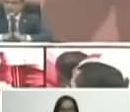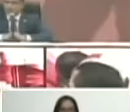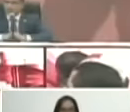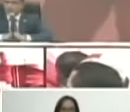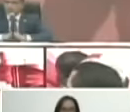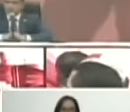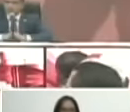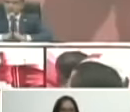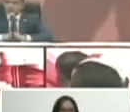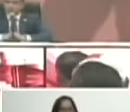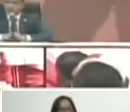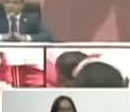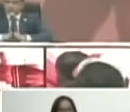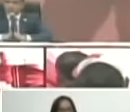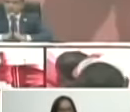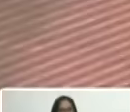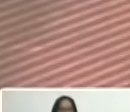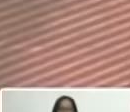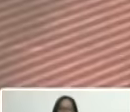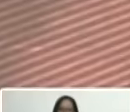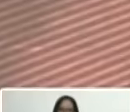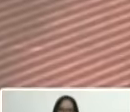Porque lo estamos haciendo en primer lugar.